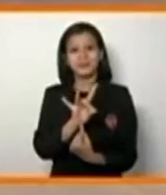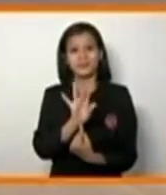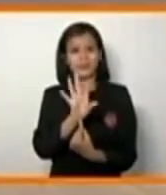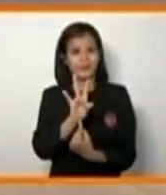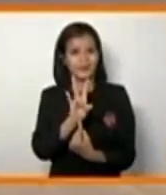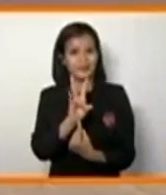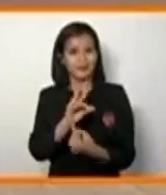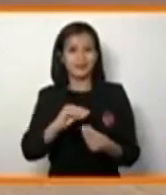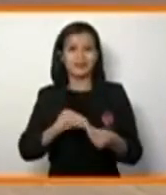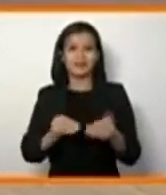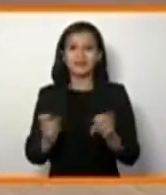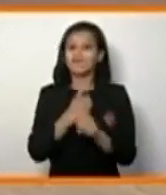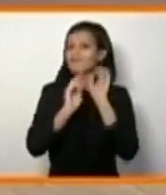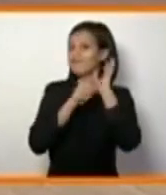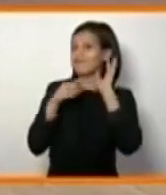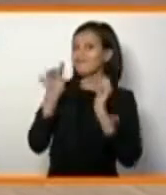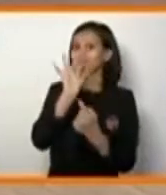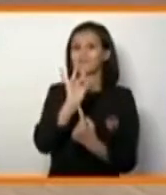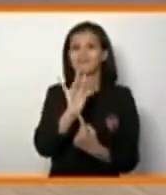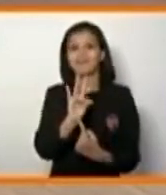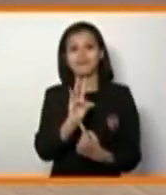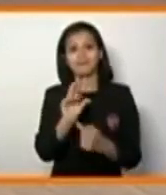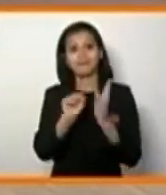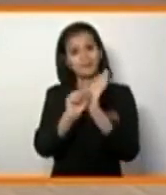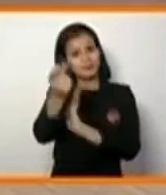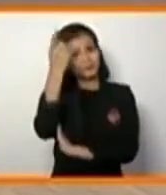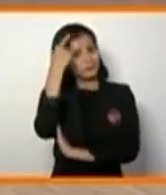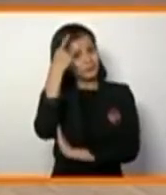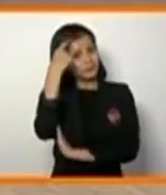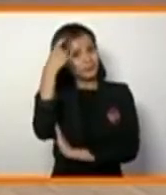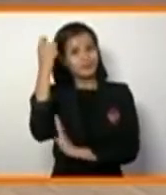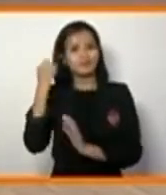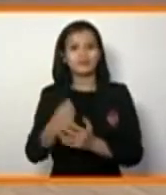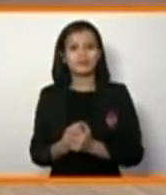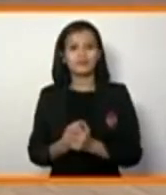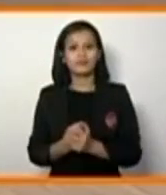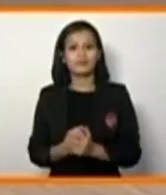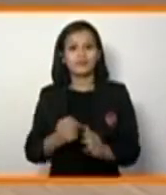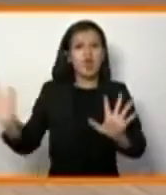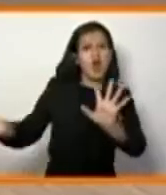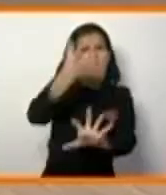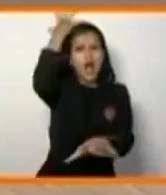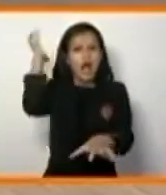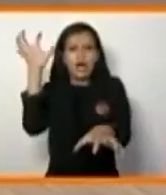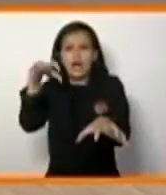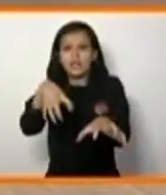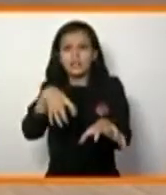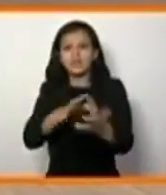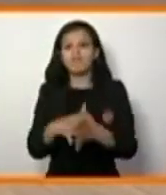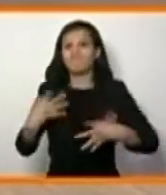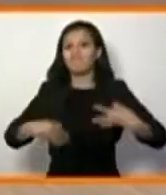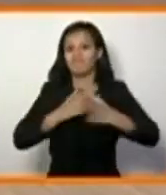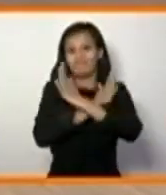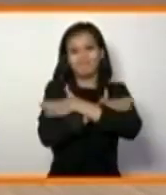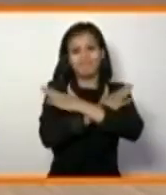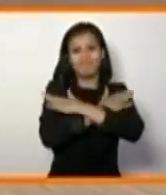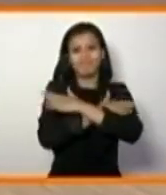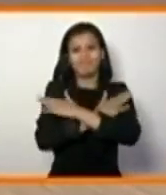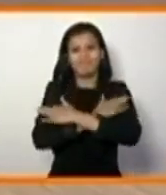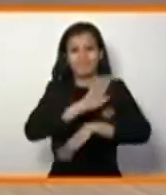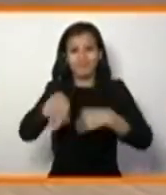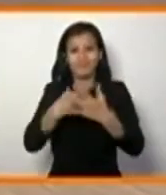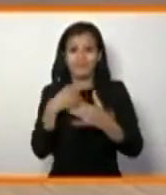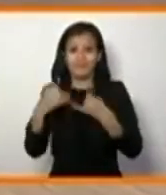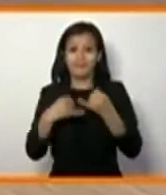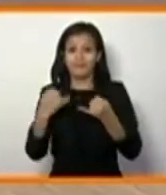7. El número ganador en la diaria es el 87 con su símbolo de sueños león. Muchas felicidades. Y para todos nuestros jugadores